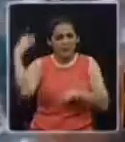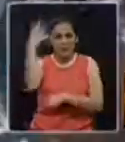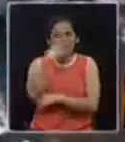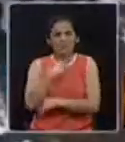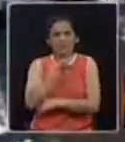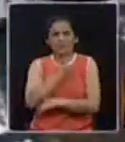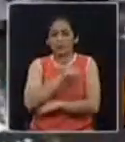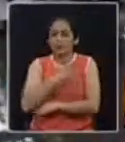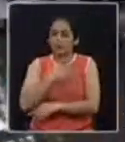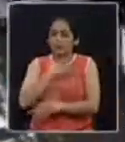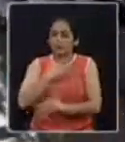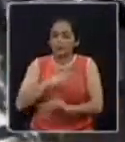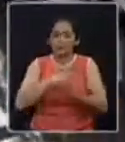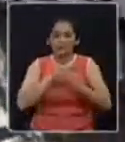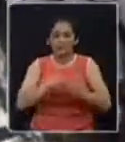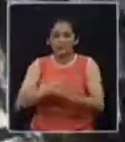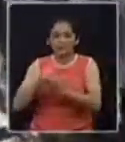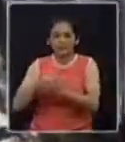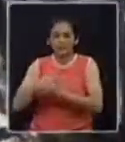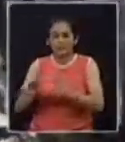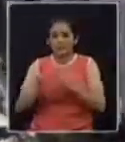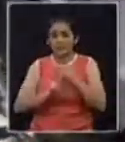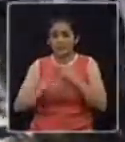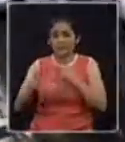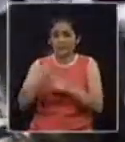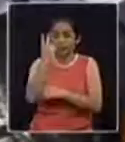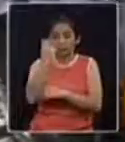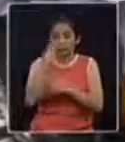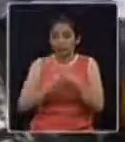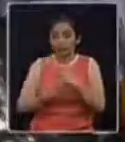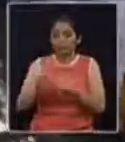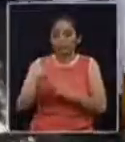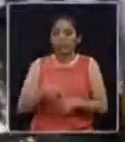gente. Un recorrido de 12 kilómetros que partió